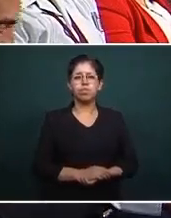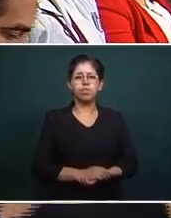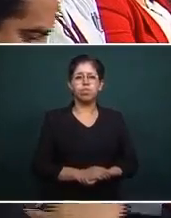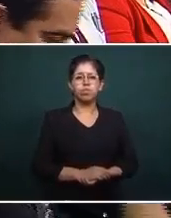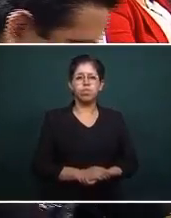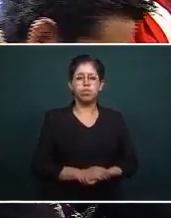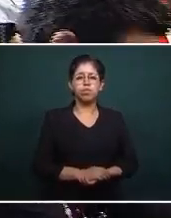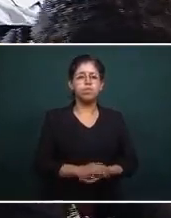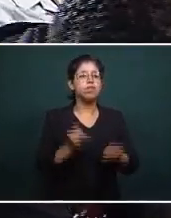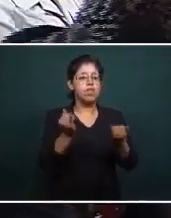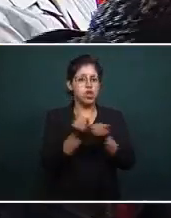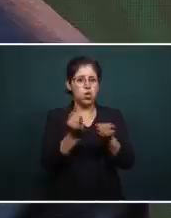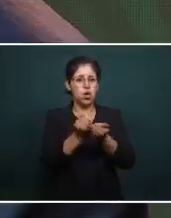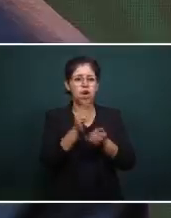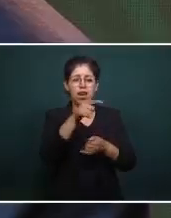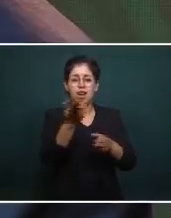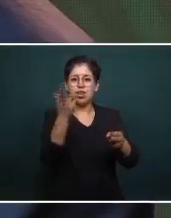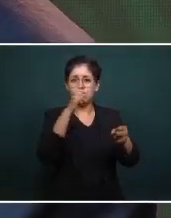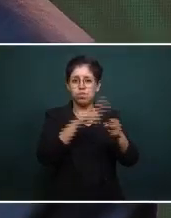sumarlo,